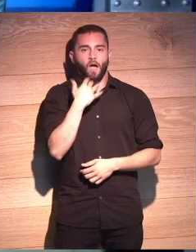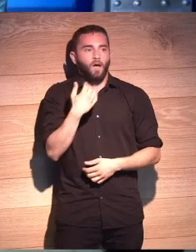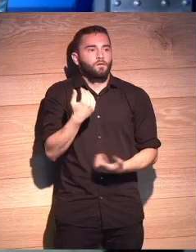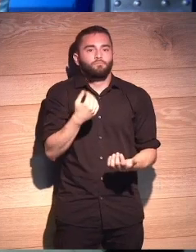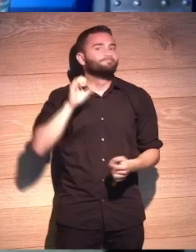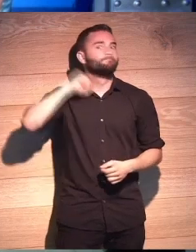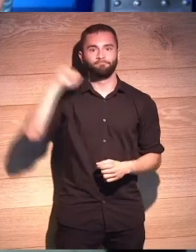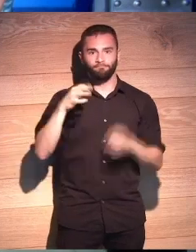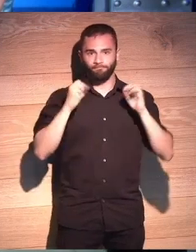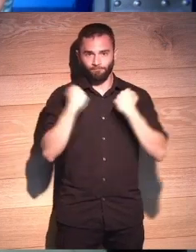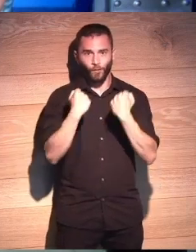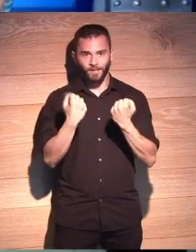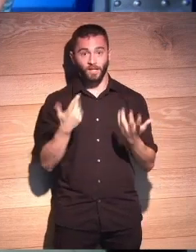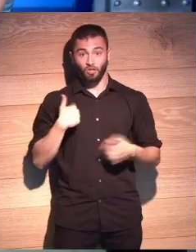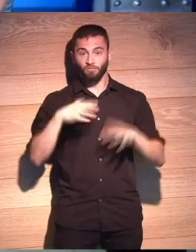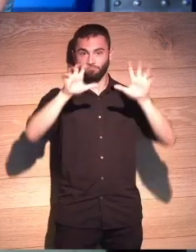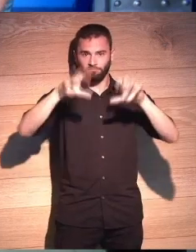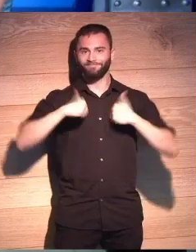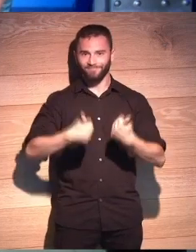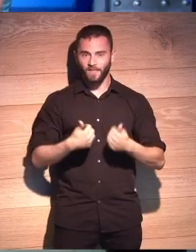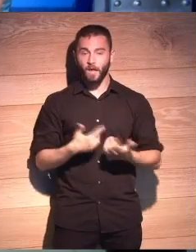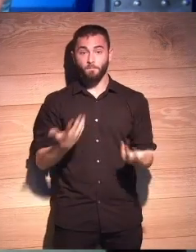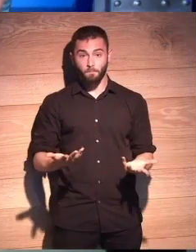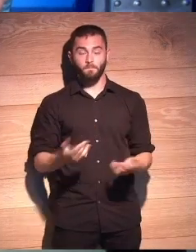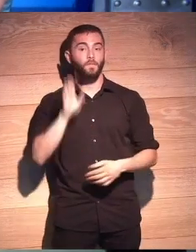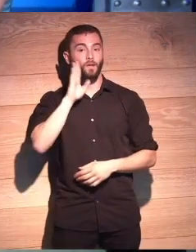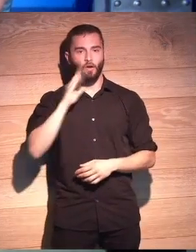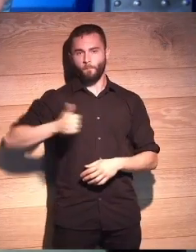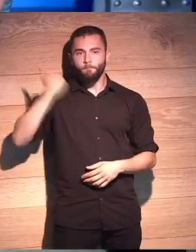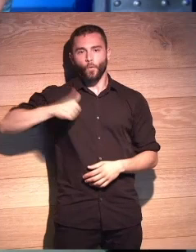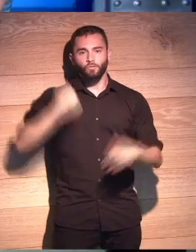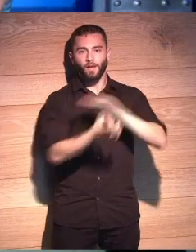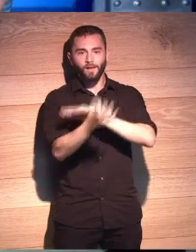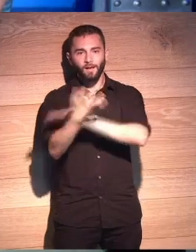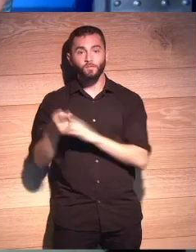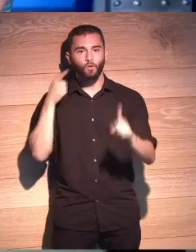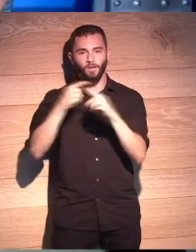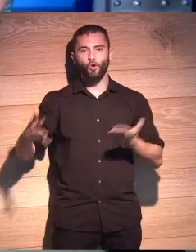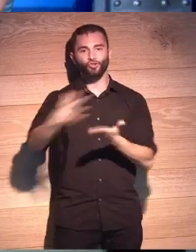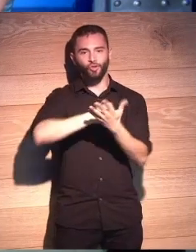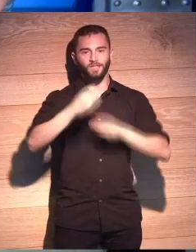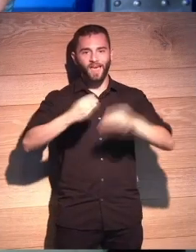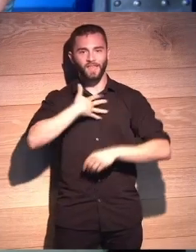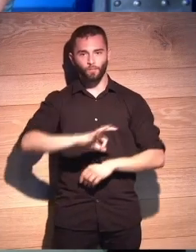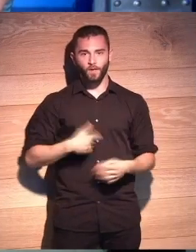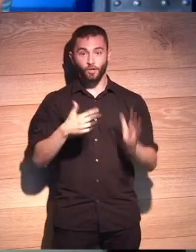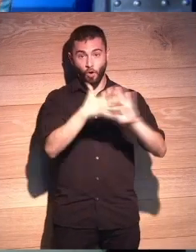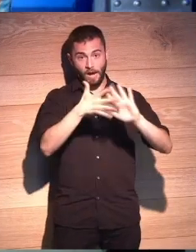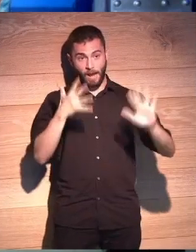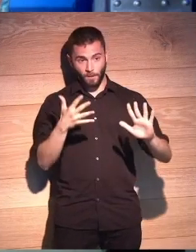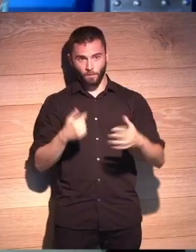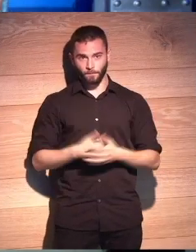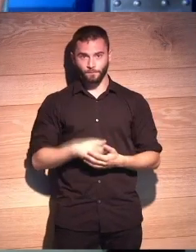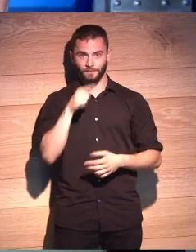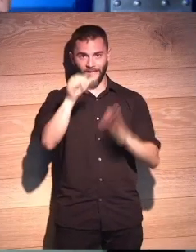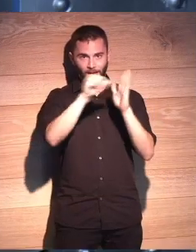atrapado y es empezar a aprender. Pero esto tienen que generar oportunidades para que todo el mundo pueda hacerlo. Voy rápido.